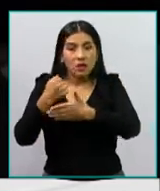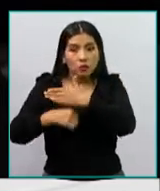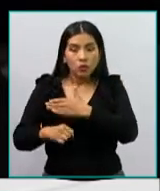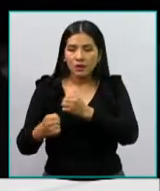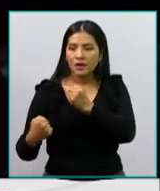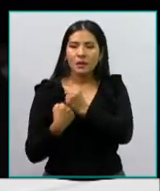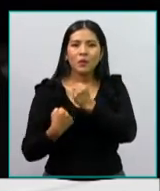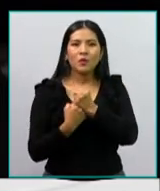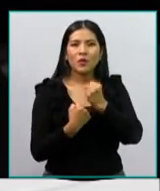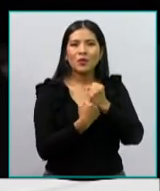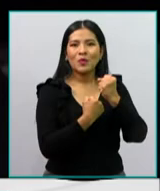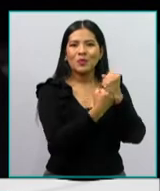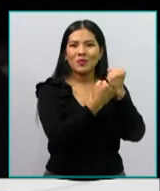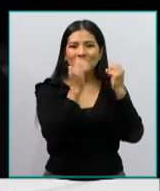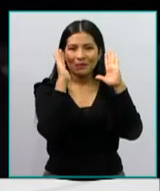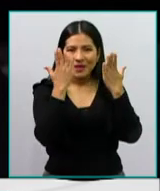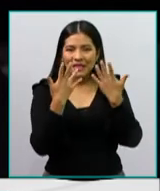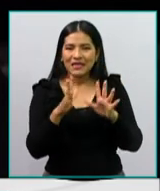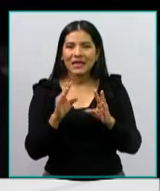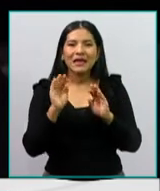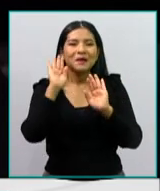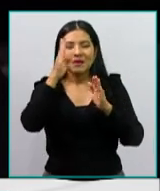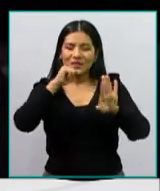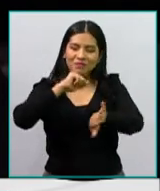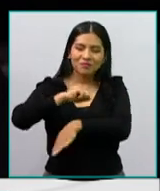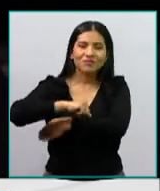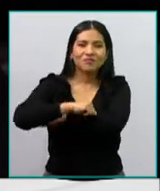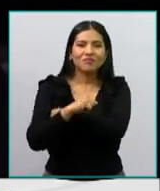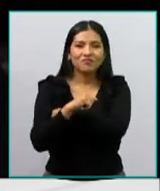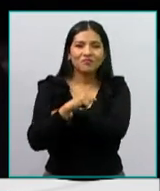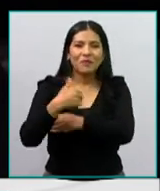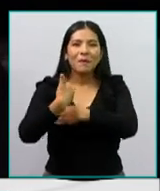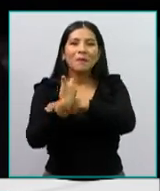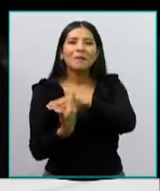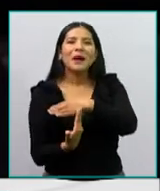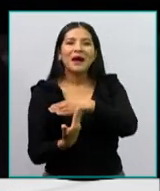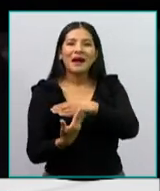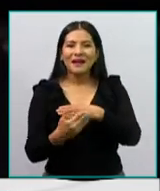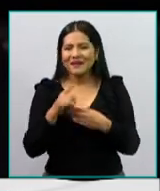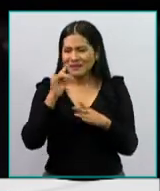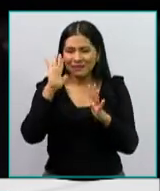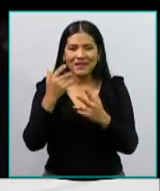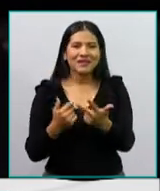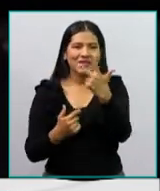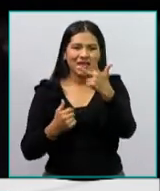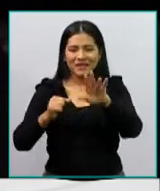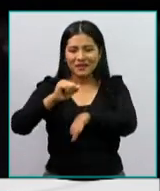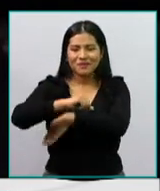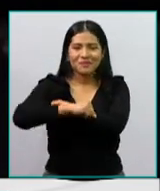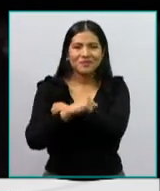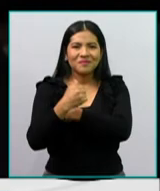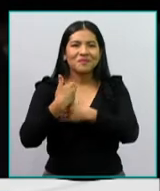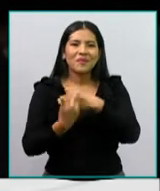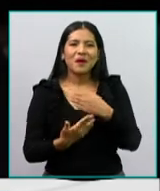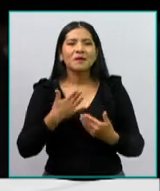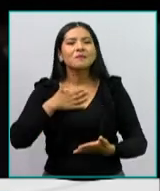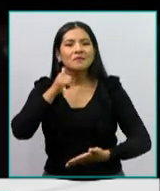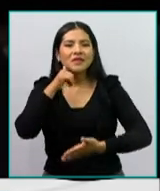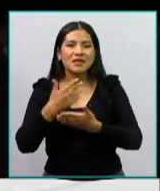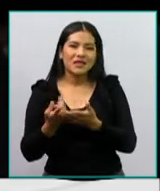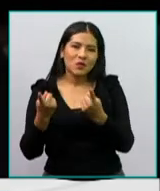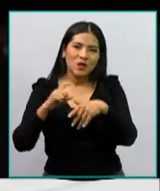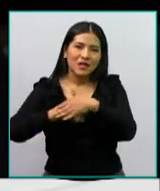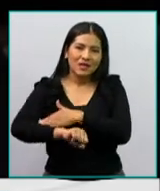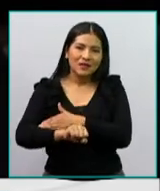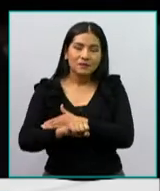motor, es como dicen, ¿no? Ha venido con su marraqueta bajo el brazo. Mi hija ha venido con 3 marraquetas bajo el brazo. Y es así. Y